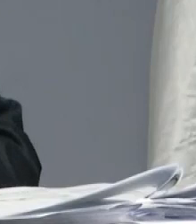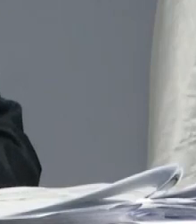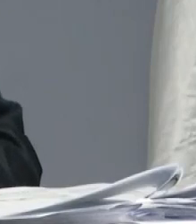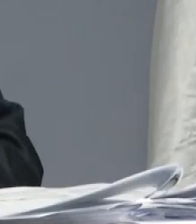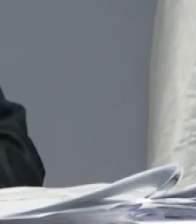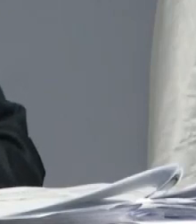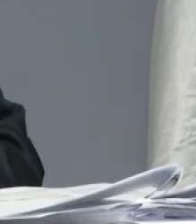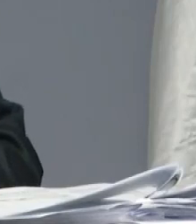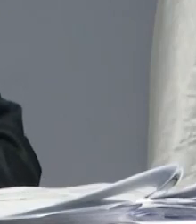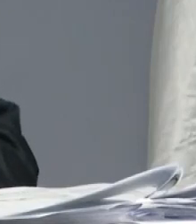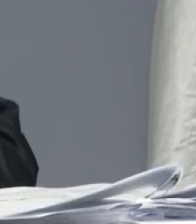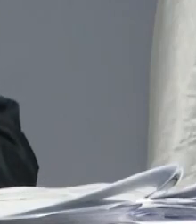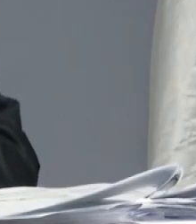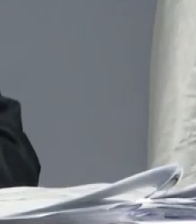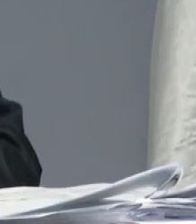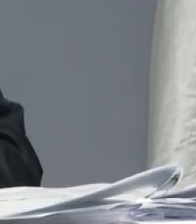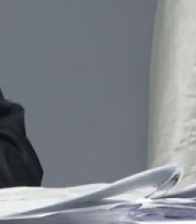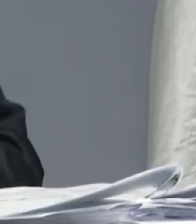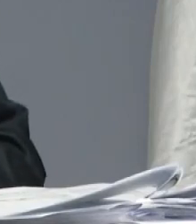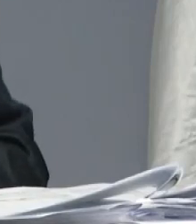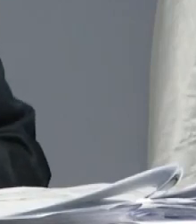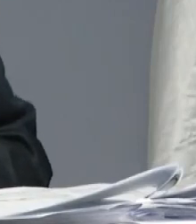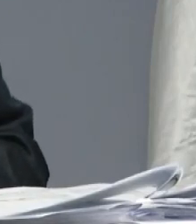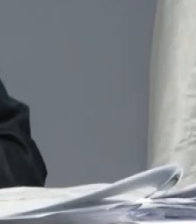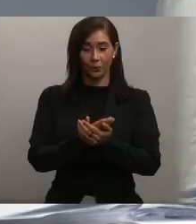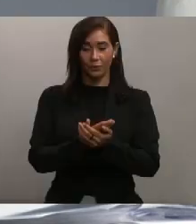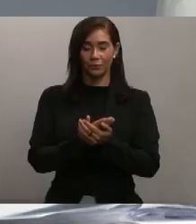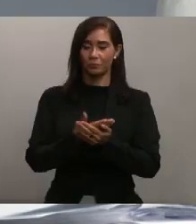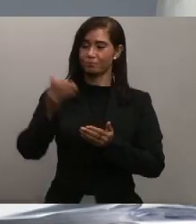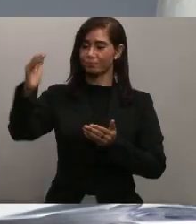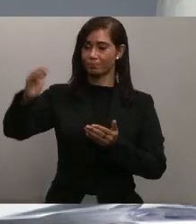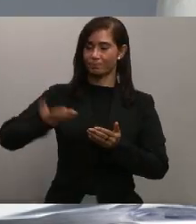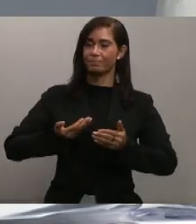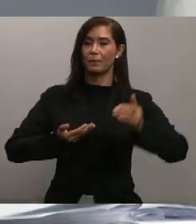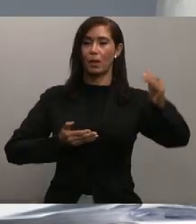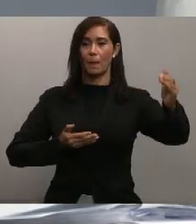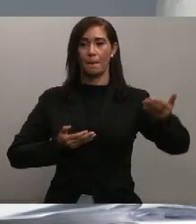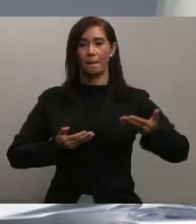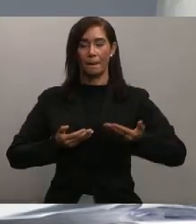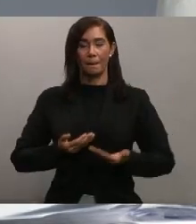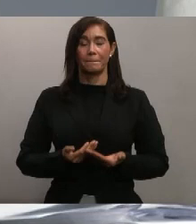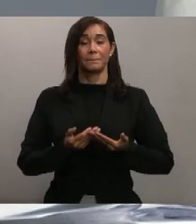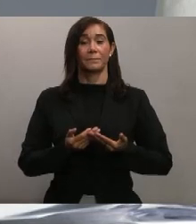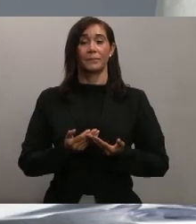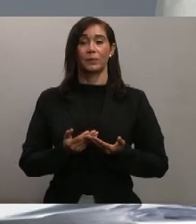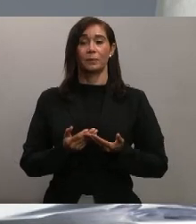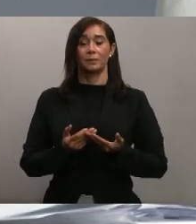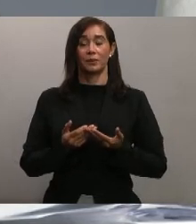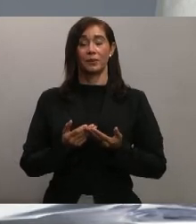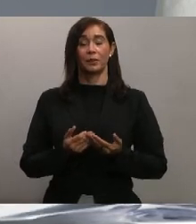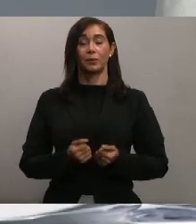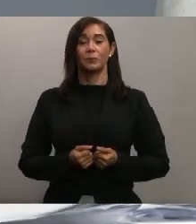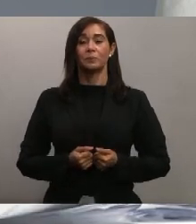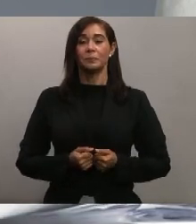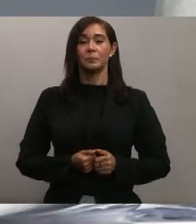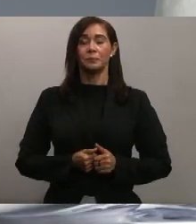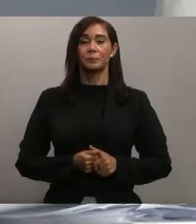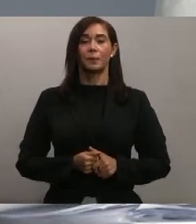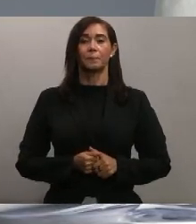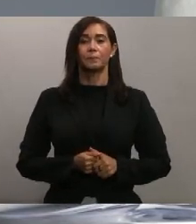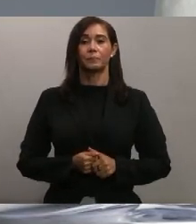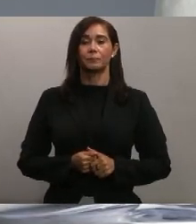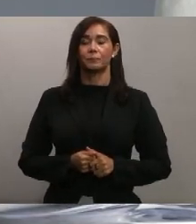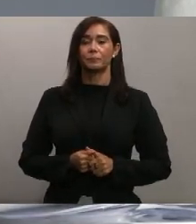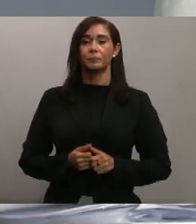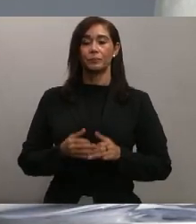Muy buenos días a todos. Sean todos bienvenidos y bienvenidas a esta rueda